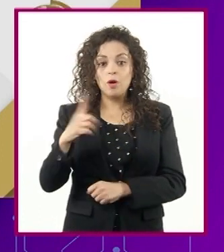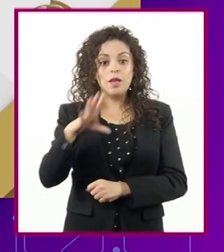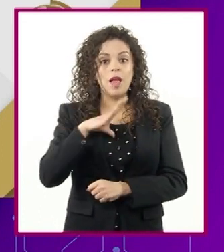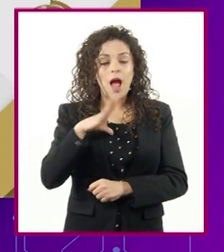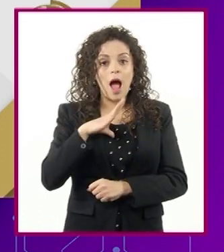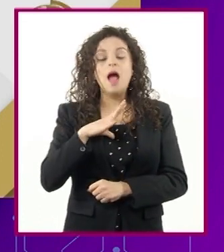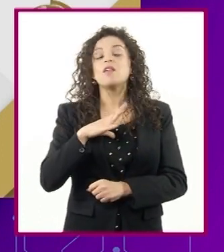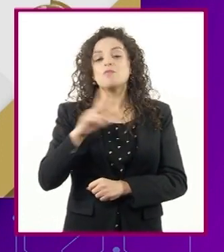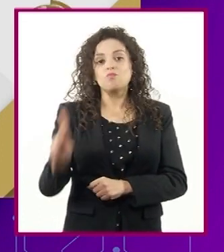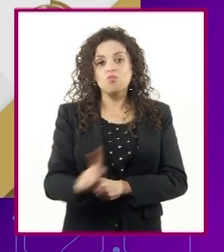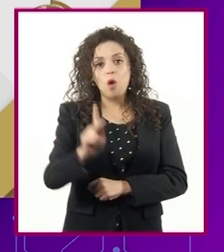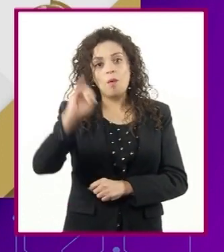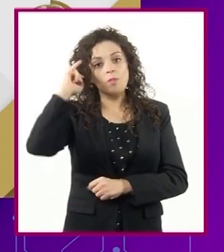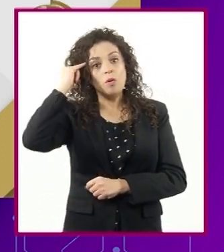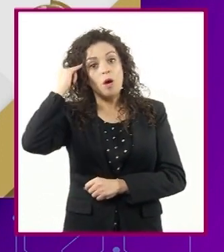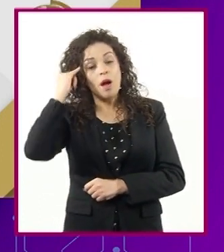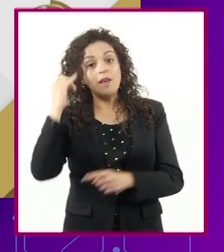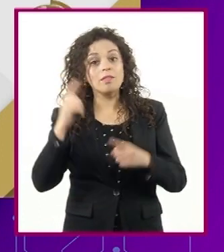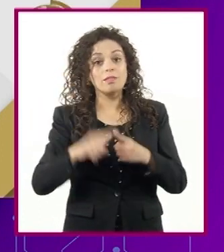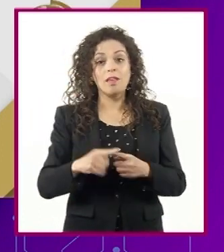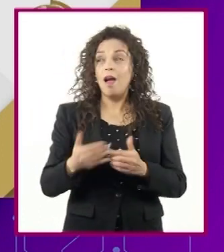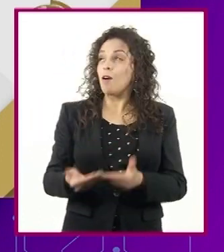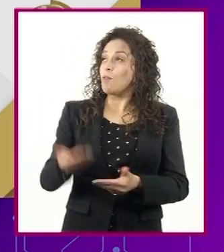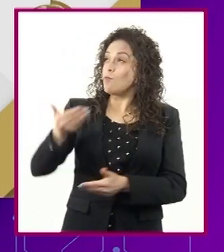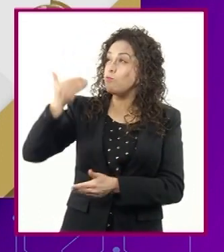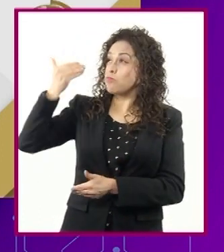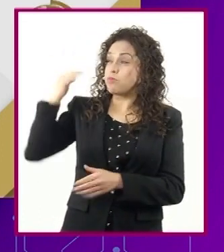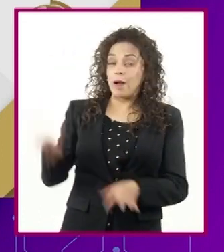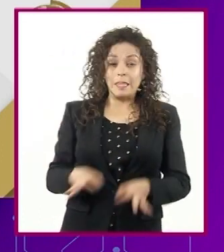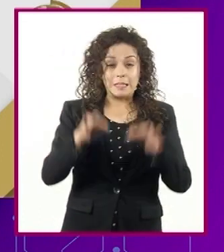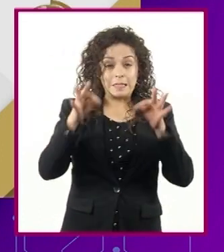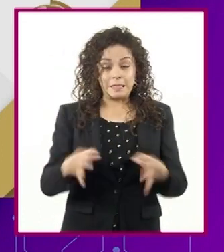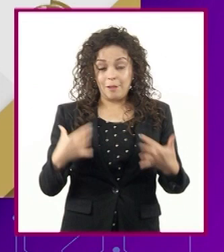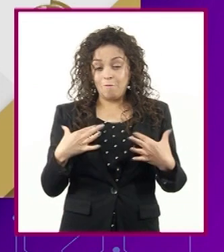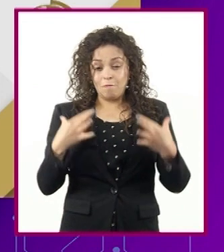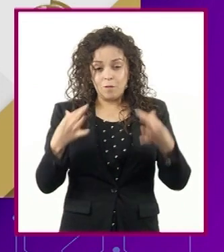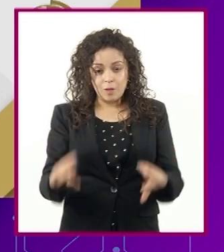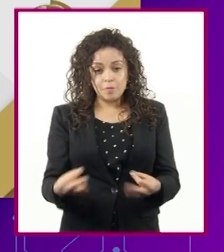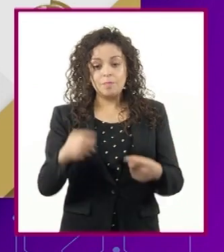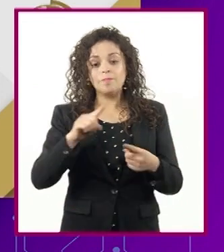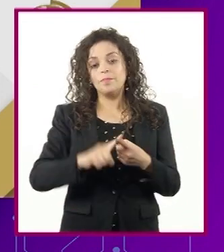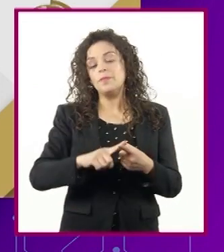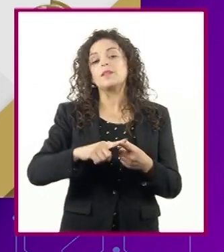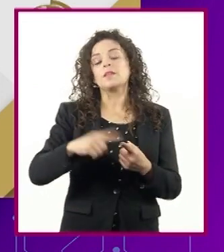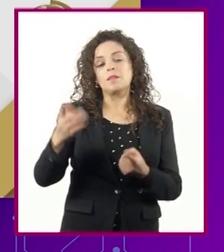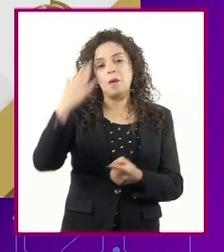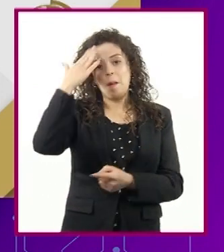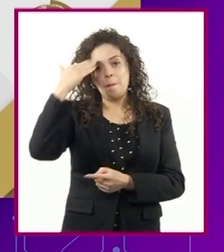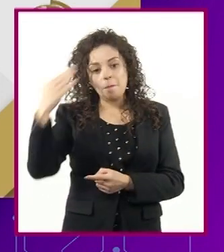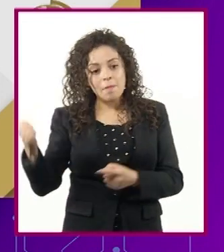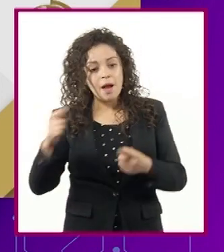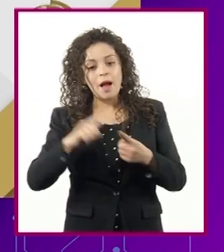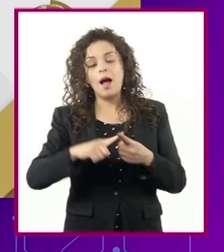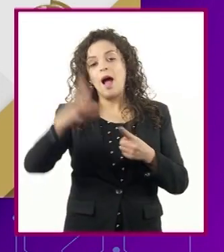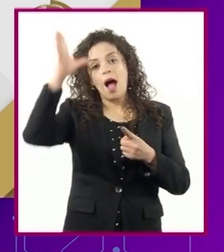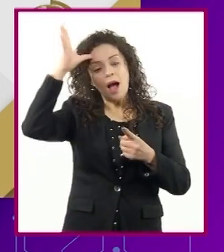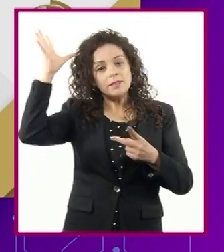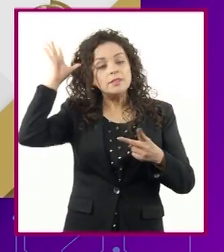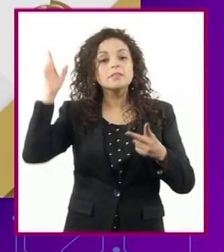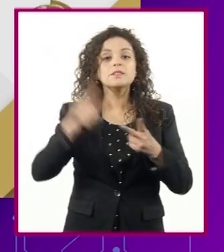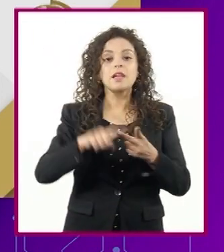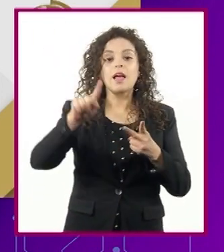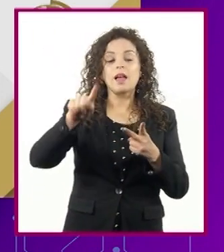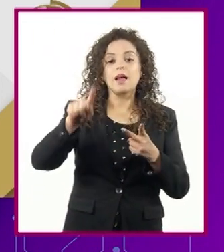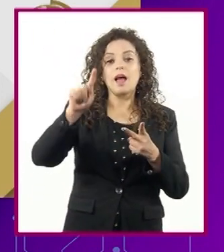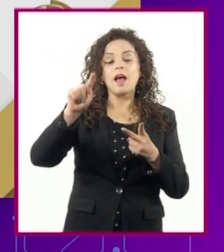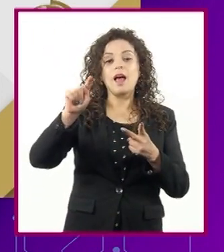pueblos indígenas originarios, como los mayas, aztecas, tarahumaras, entre otros. Pueblos mestizos,